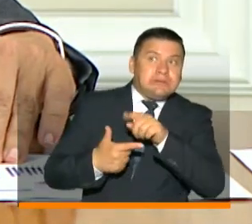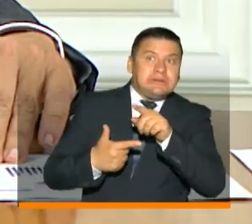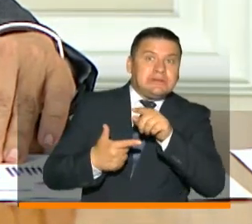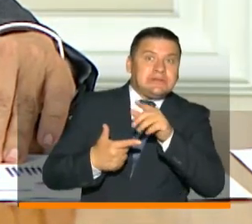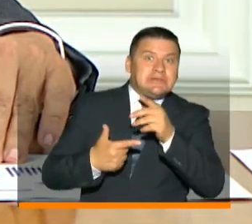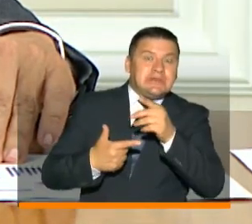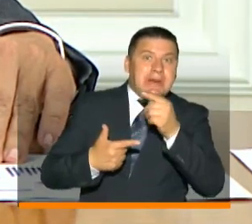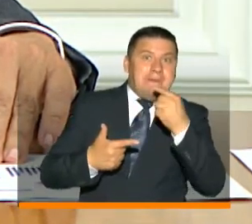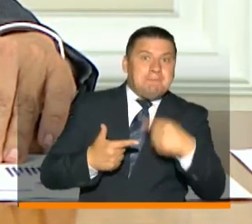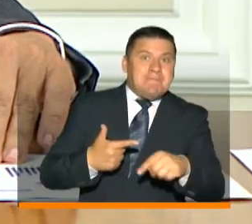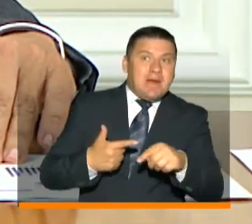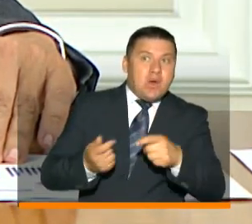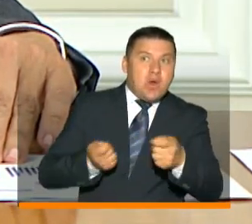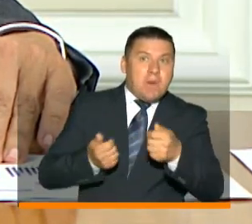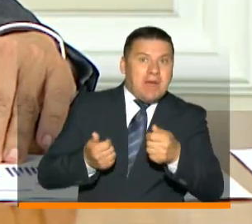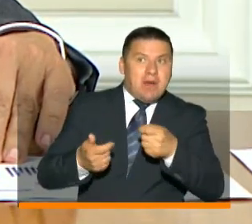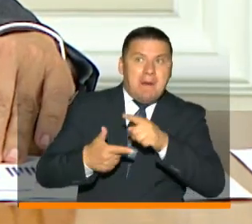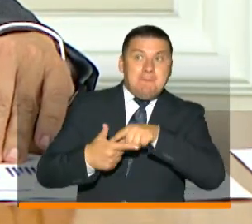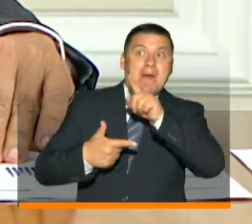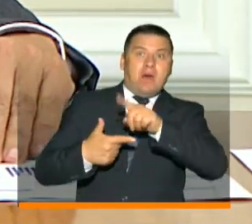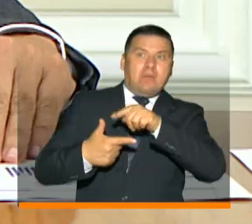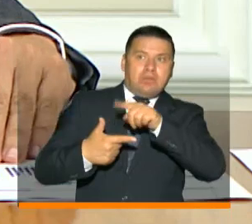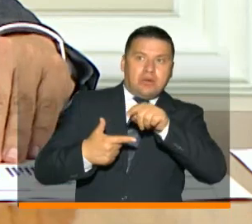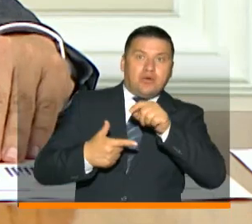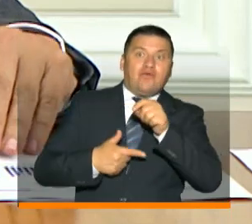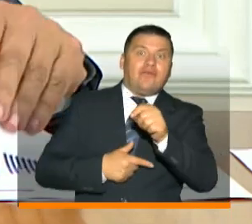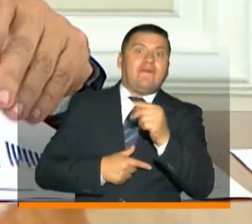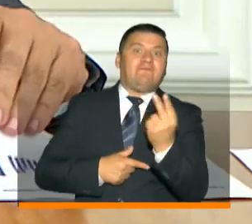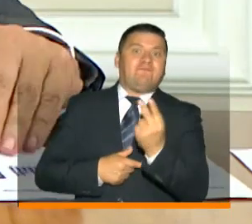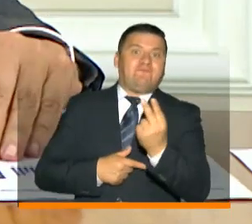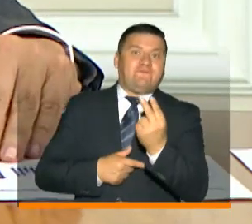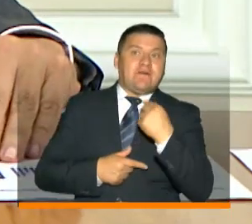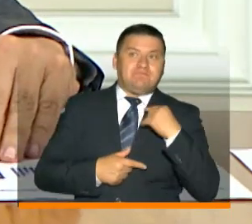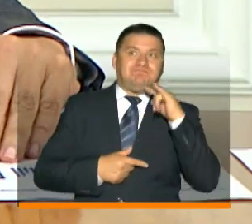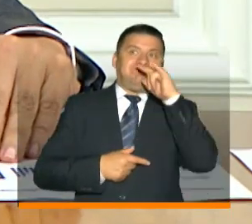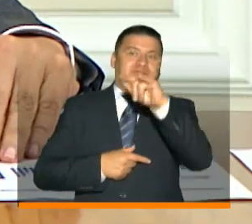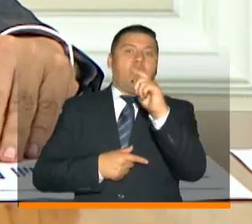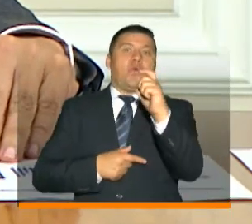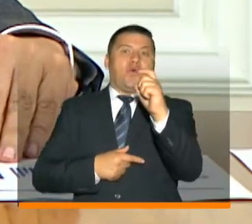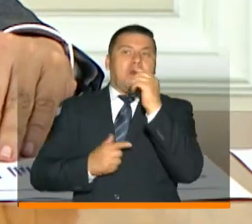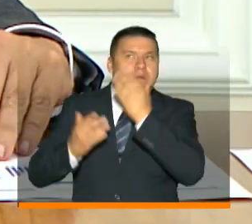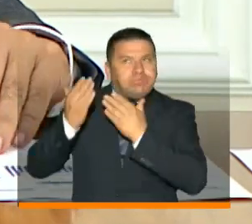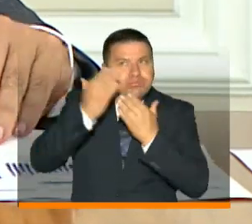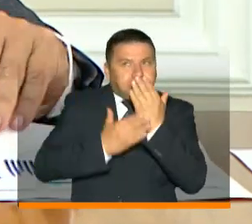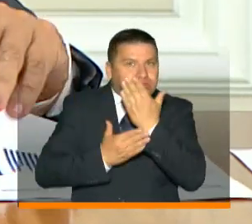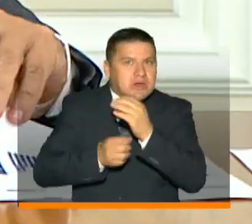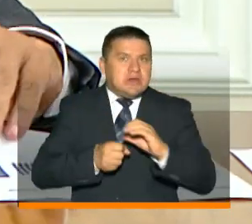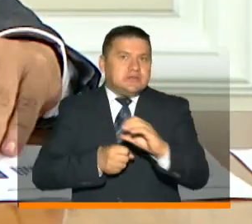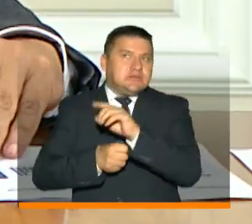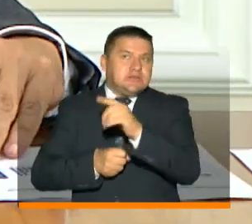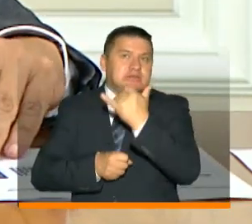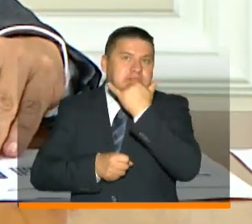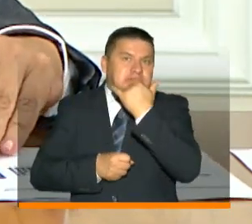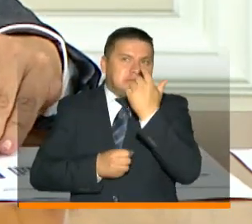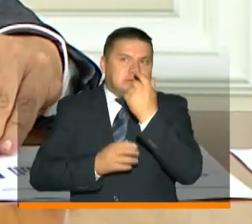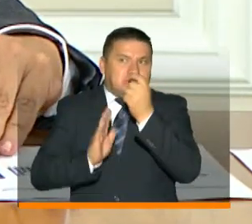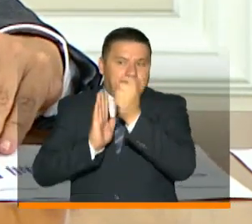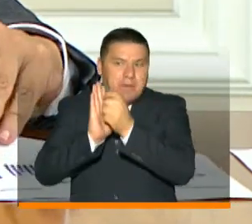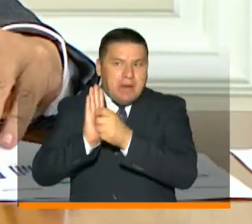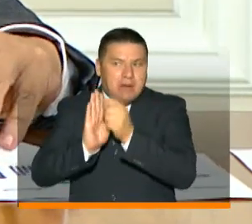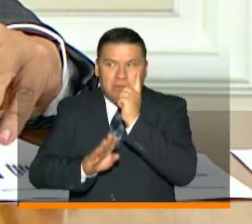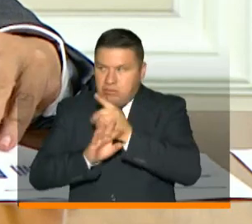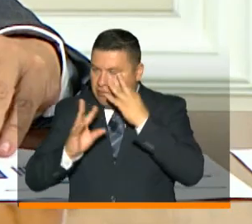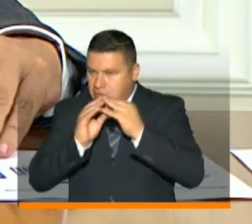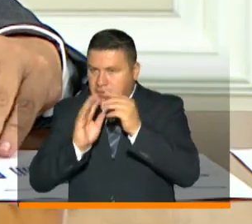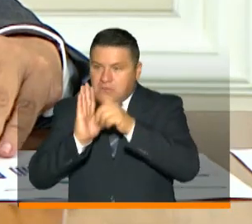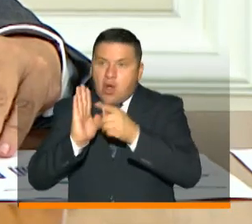margen de control importante y el viernes estaremos en la ciudad de Cúcuta evaluando la efectividad en la aplicación de las medidas,